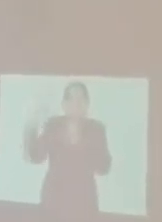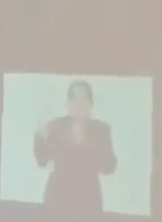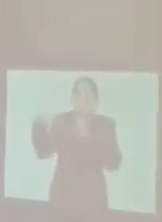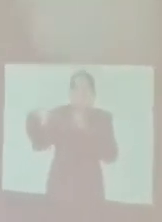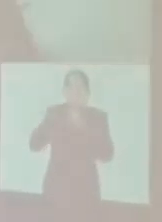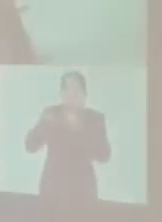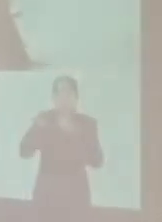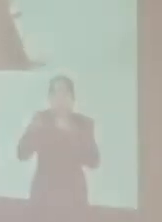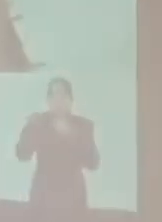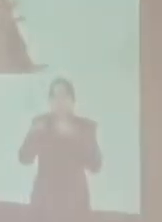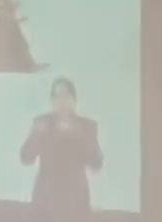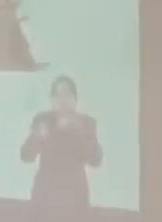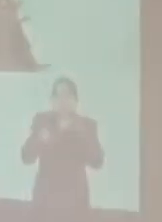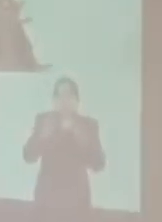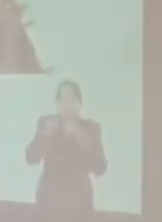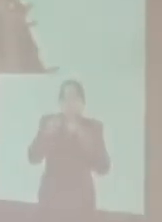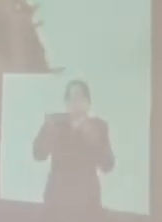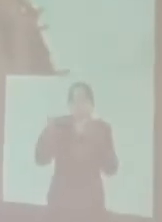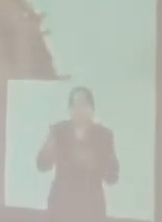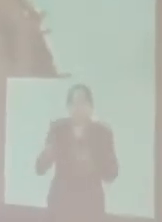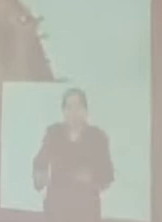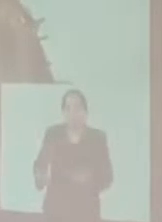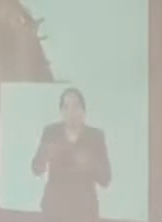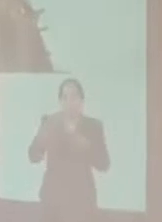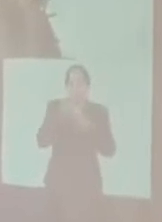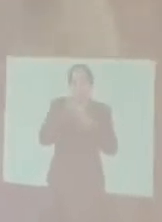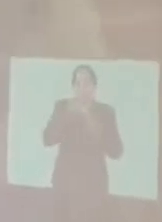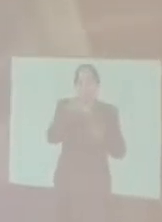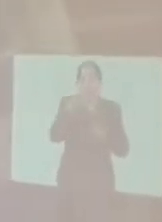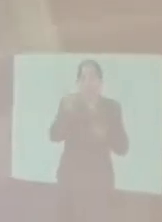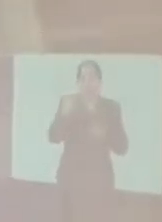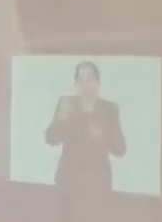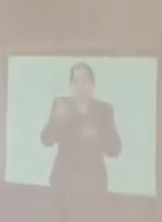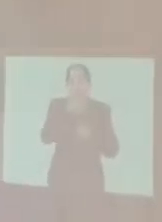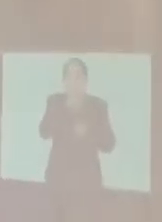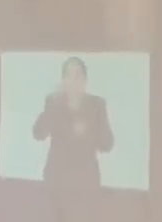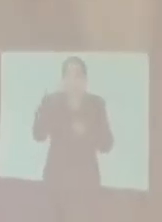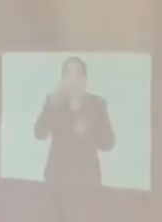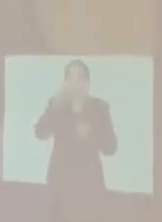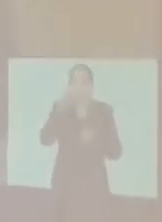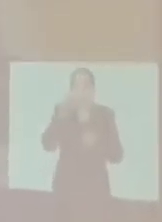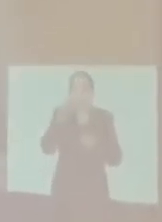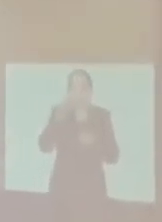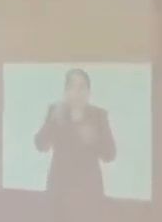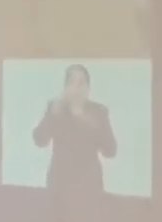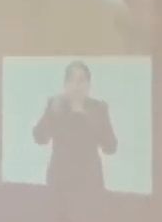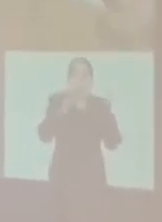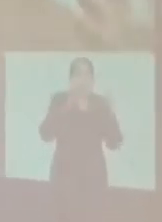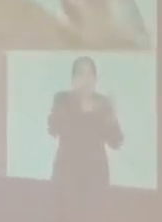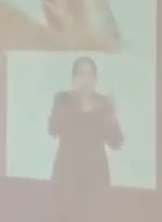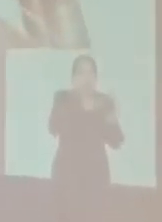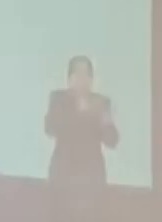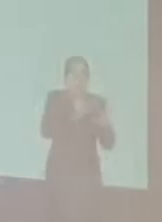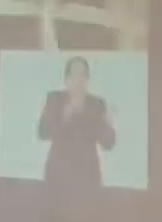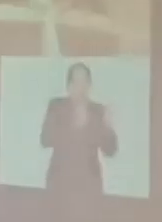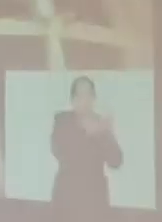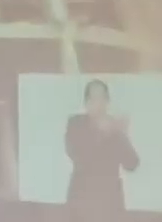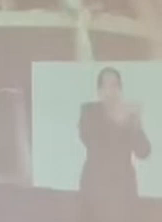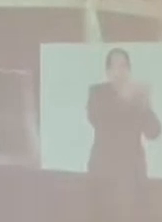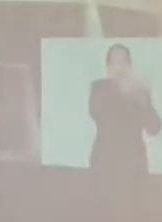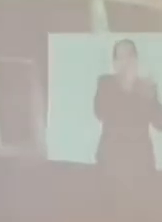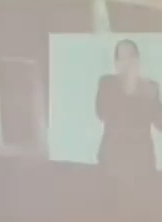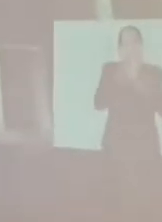la repetición del enlace del cuarto informe de gobierno de la jefa de gobierno Claudia Sheinbaum, esto que se está llevando en la Ciudad